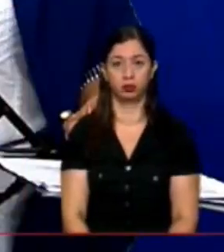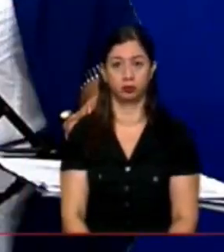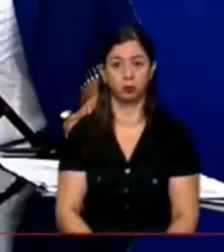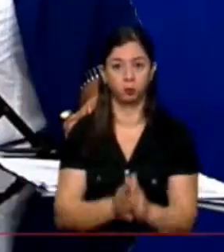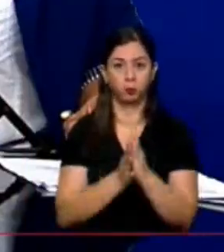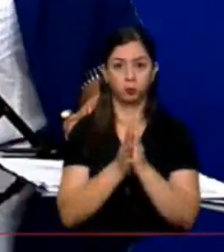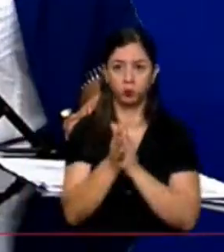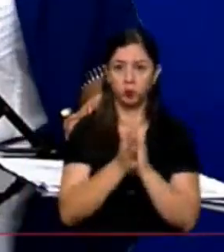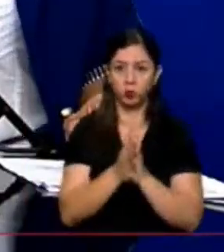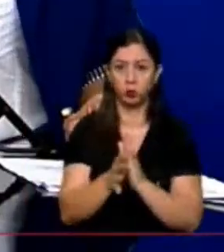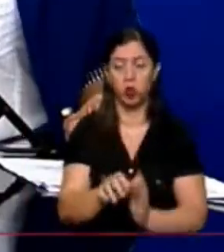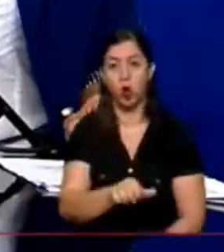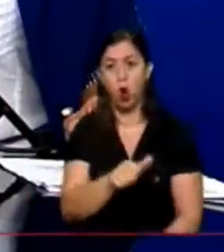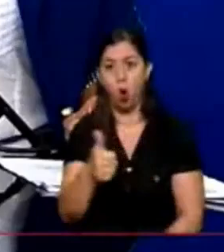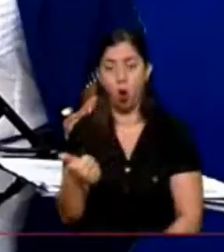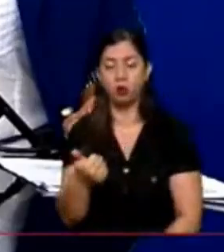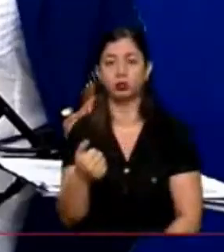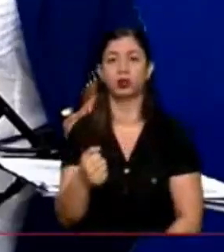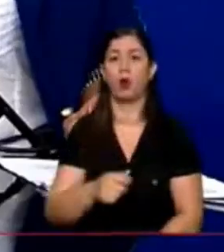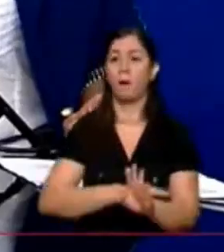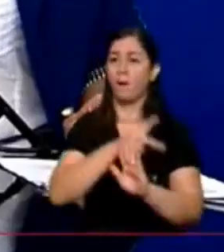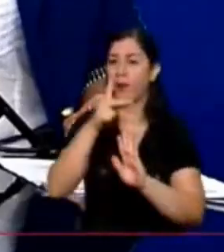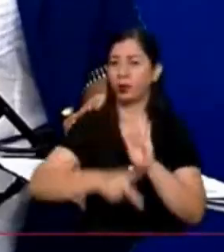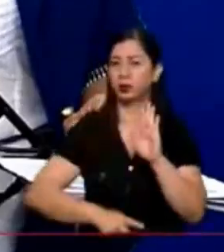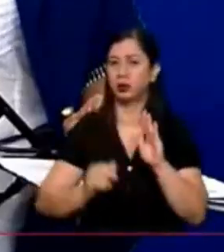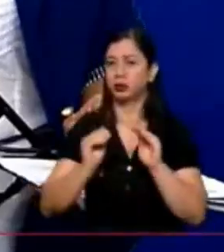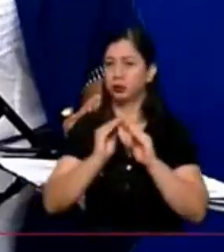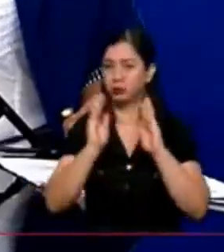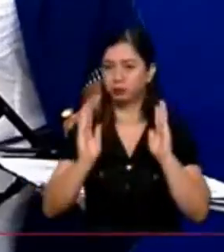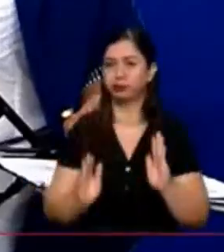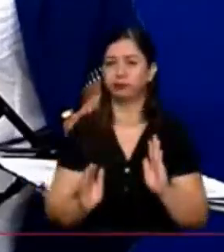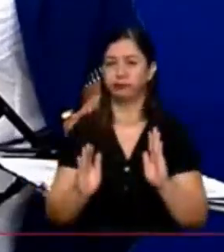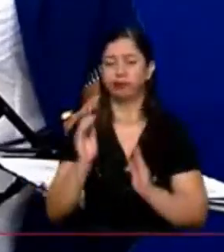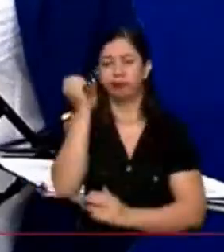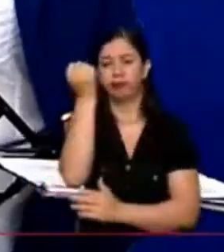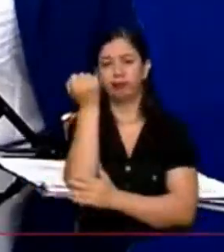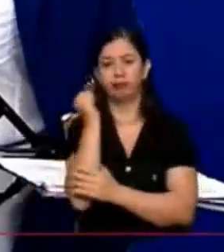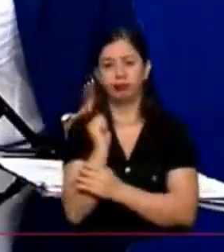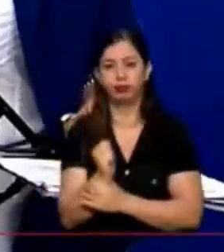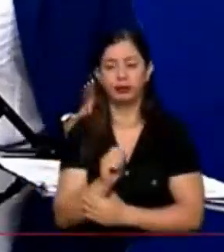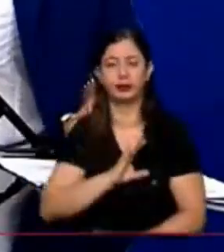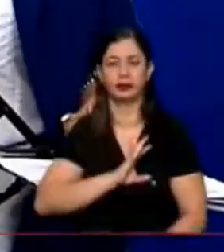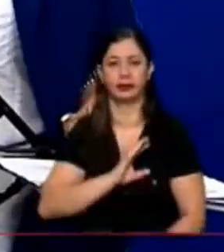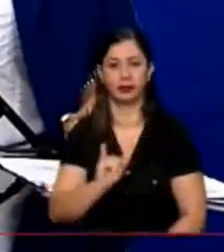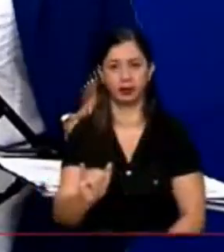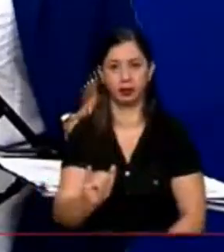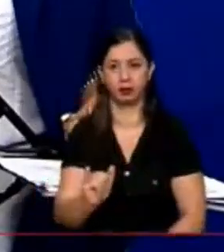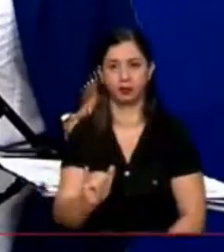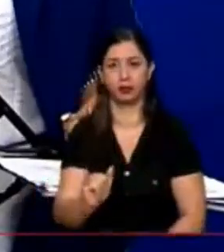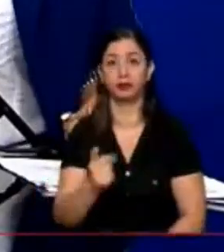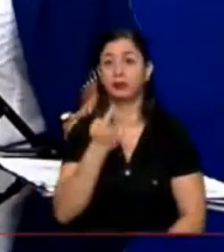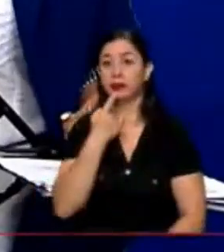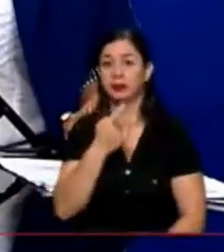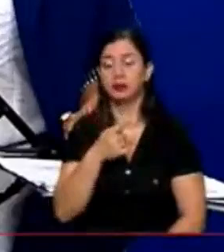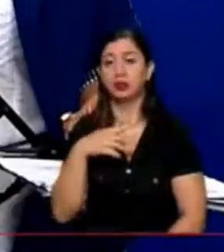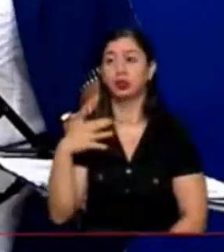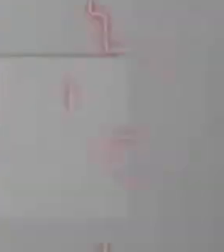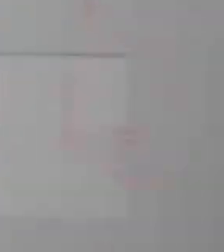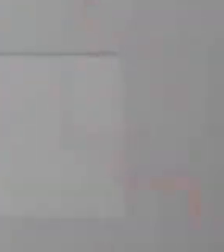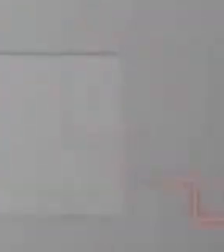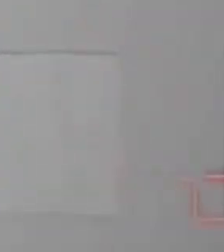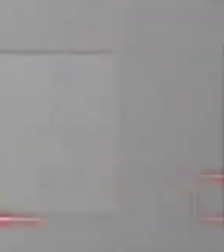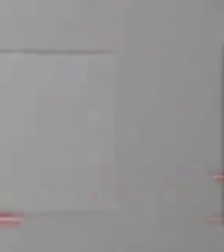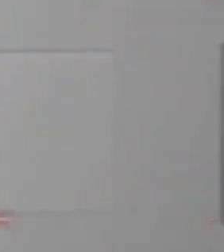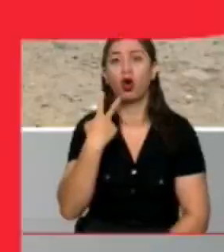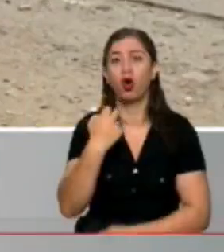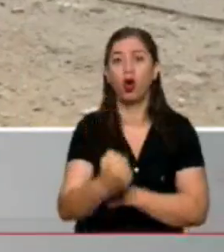Y les cuento que otro frustrado proyecto de vivienda se conoció en Cali. Aseguran los afectados que durante más de 2 años